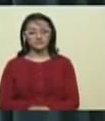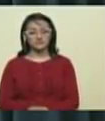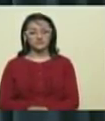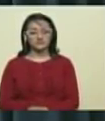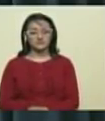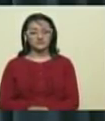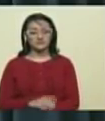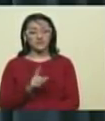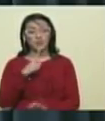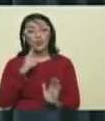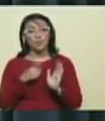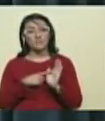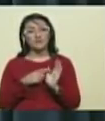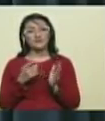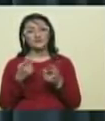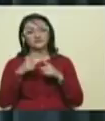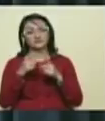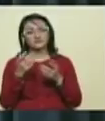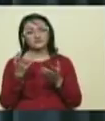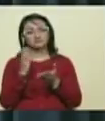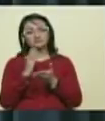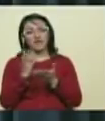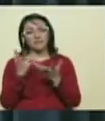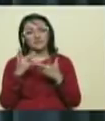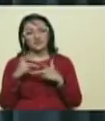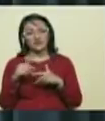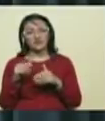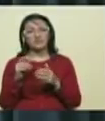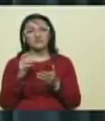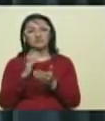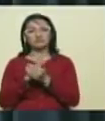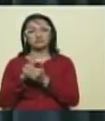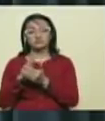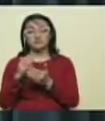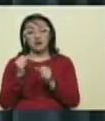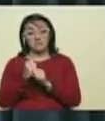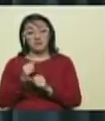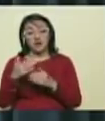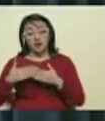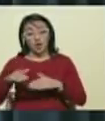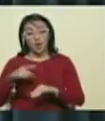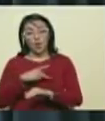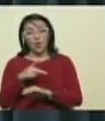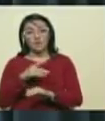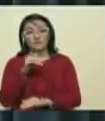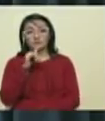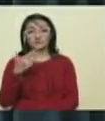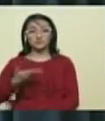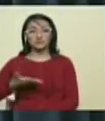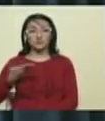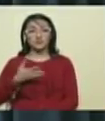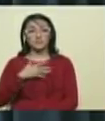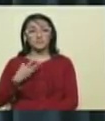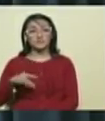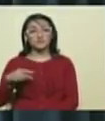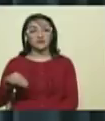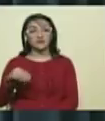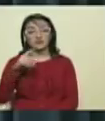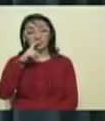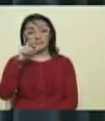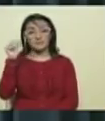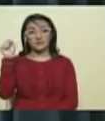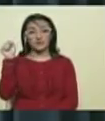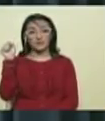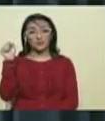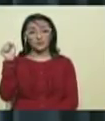trámite administrativo que estamos cumpliendo, pero esperen en las próximas horas información importante de nuestro presidente Nicolás